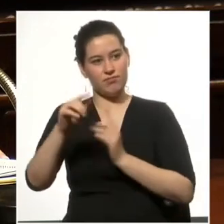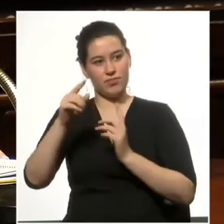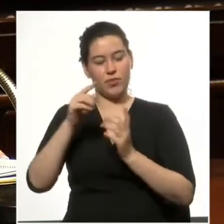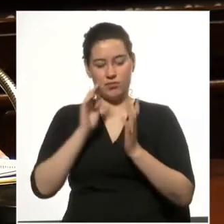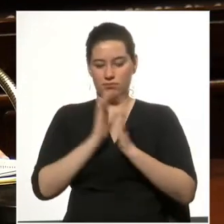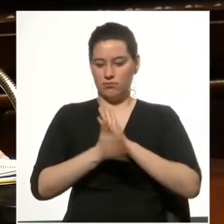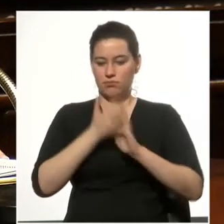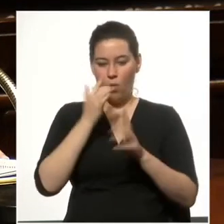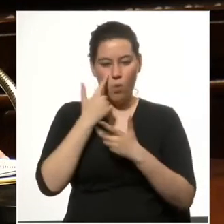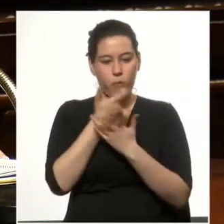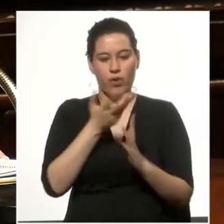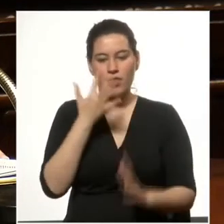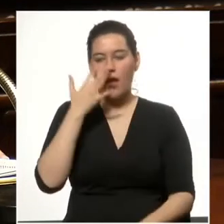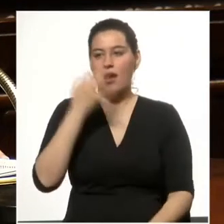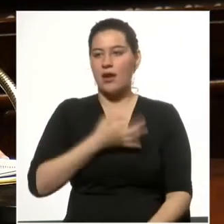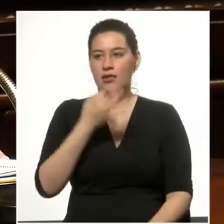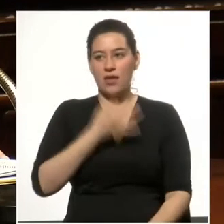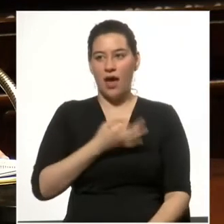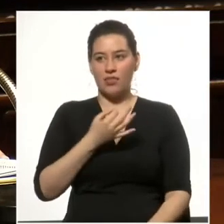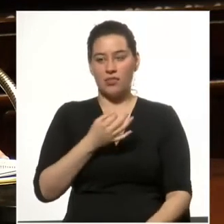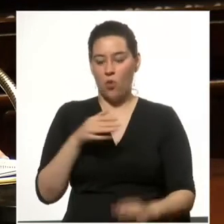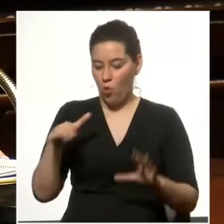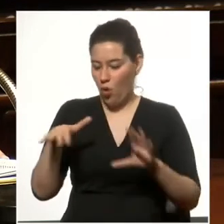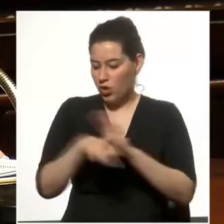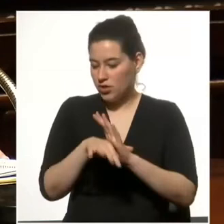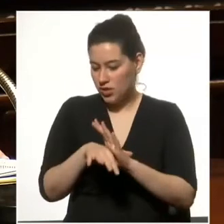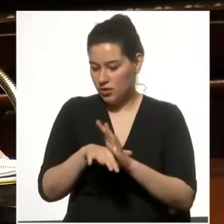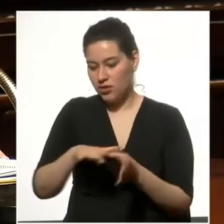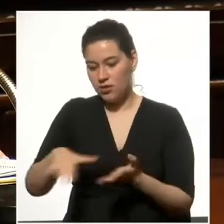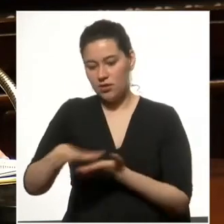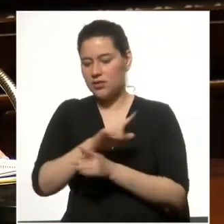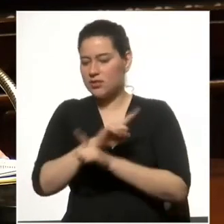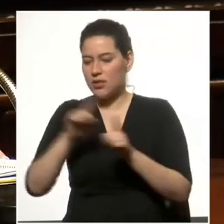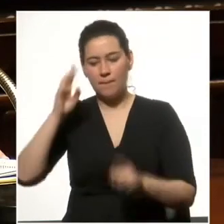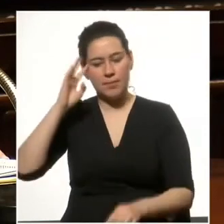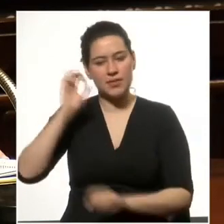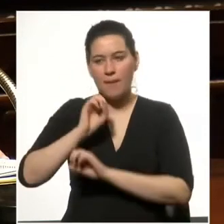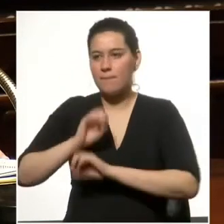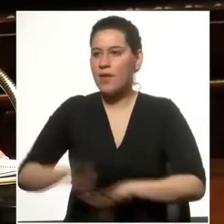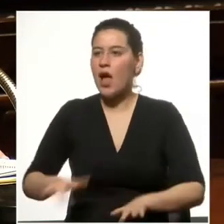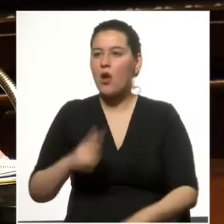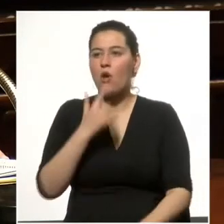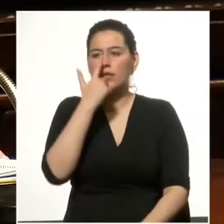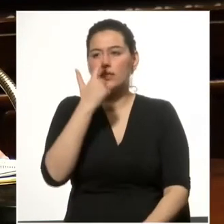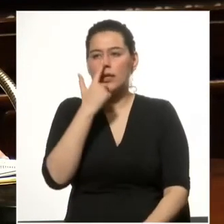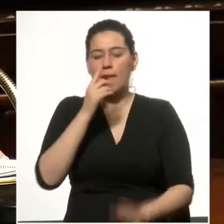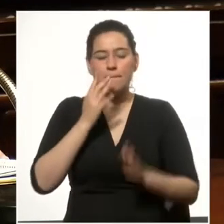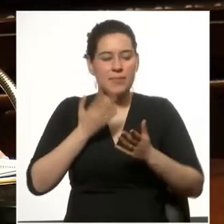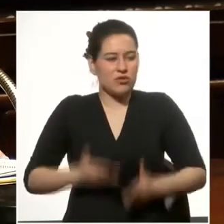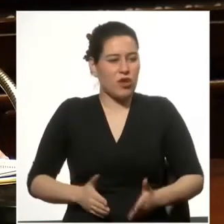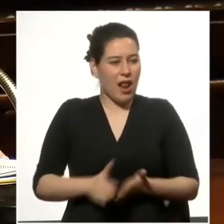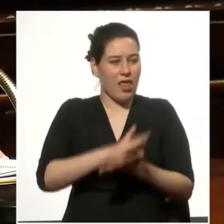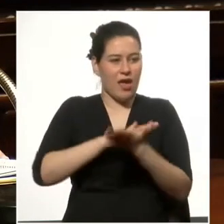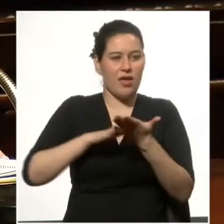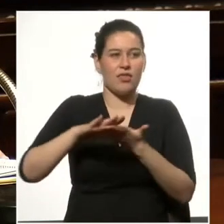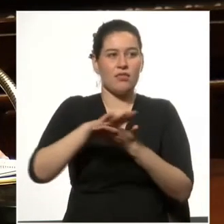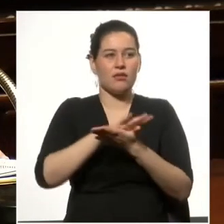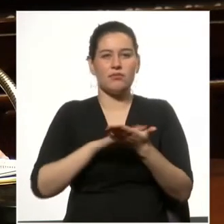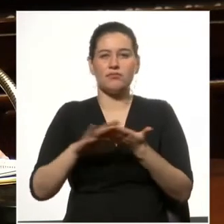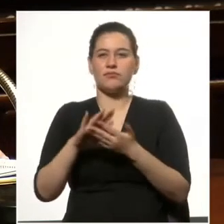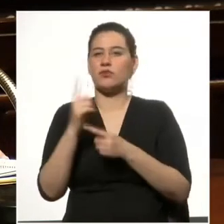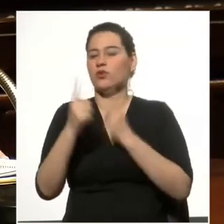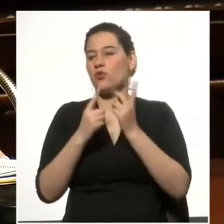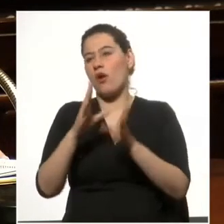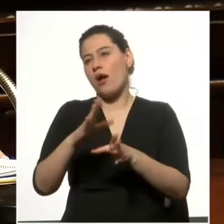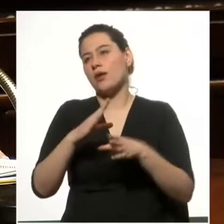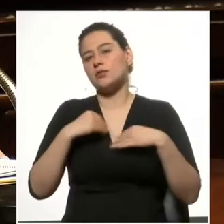expresar la realidad tal cual es, sin prejuicios e intereses personales. Entonces no son admisibles